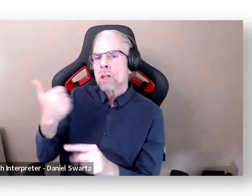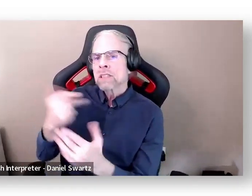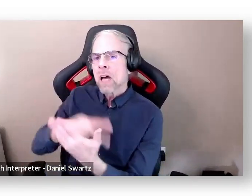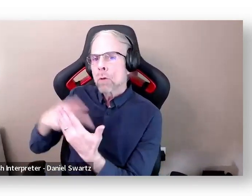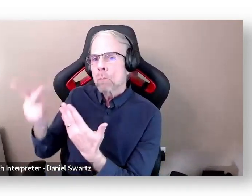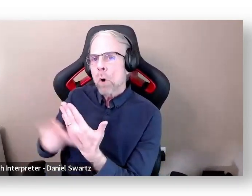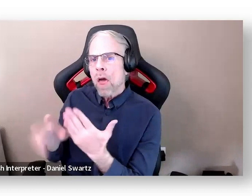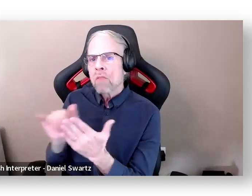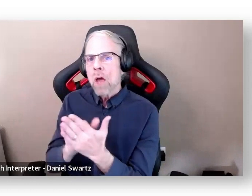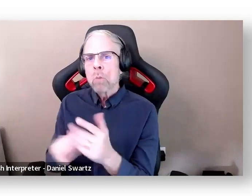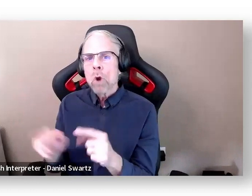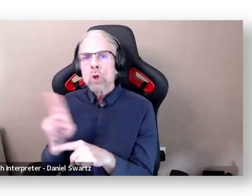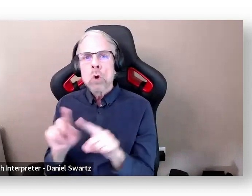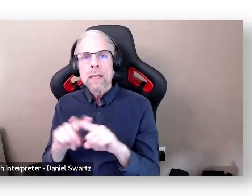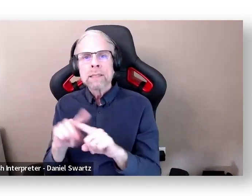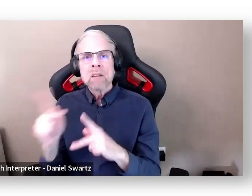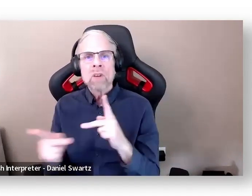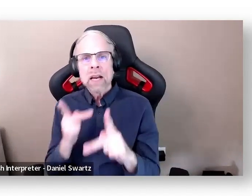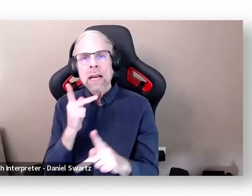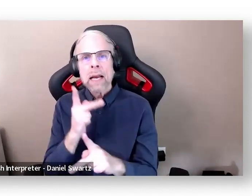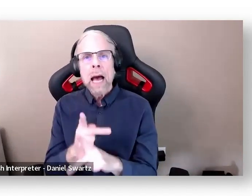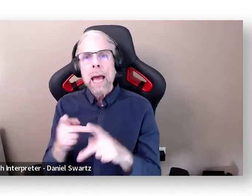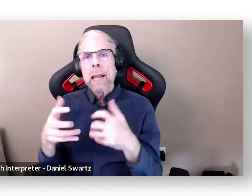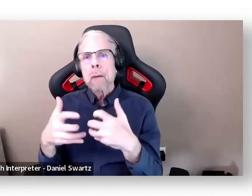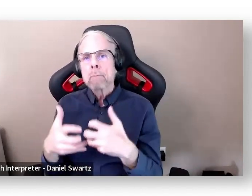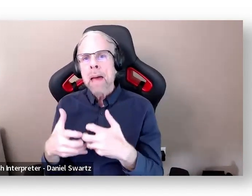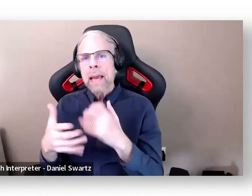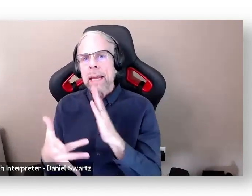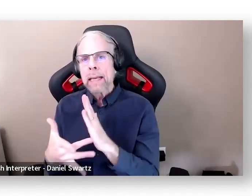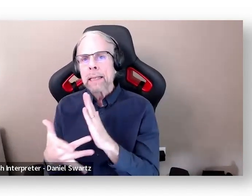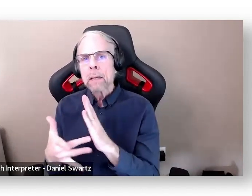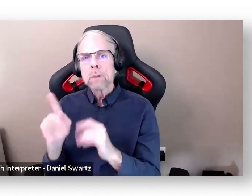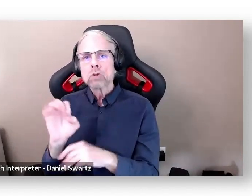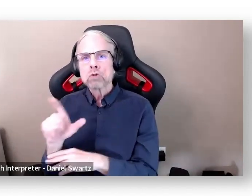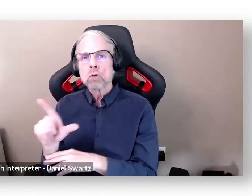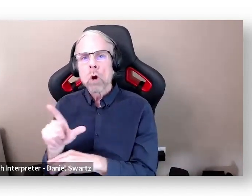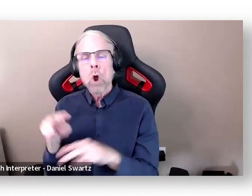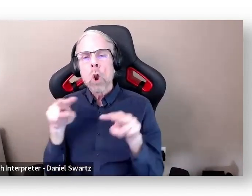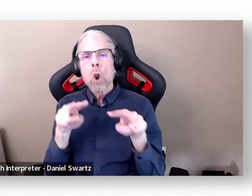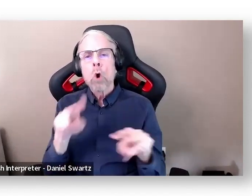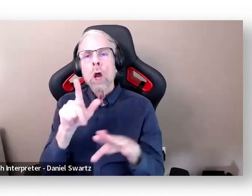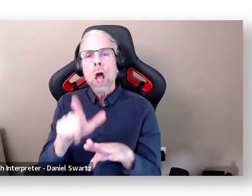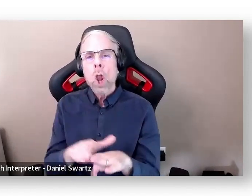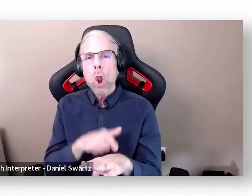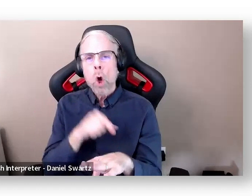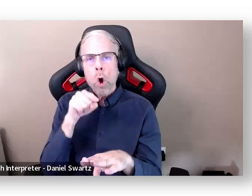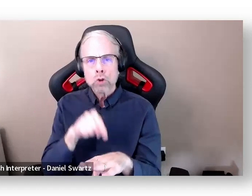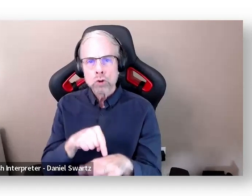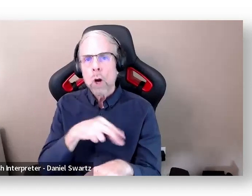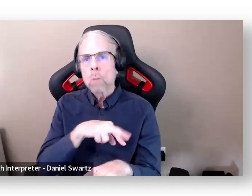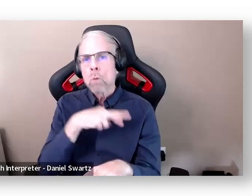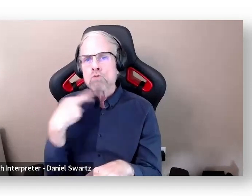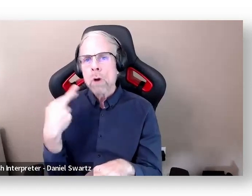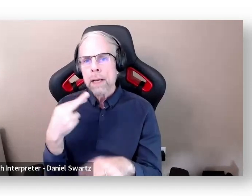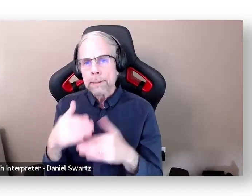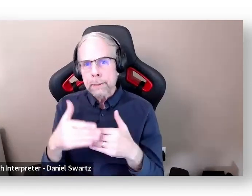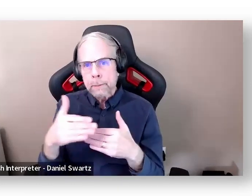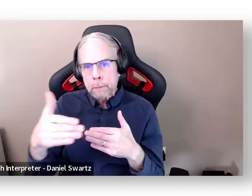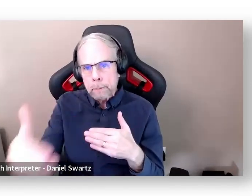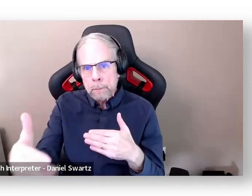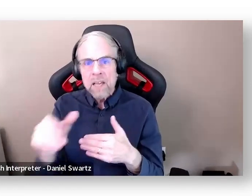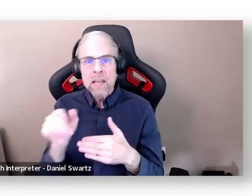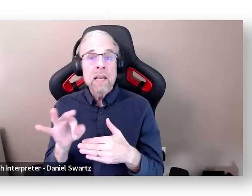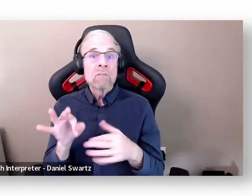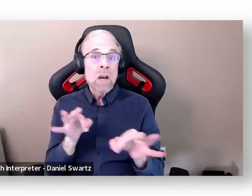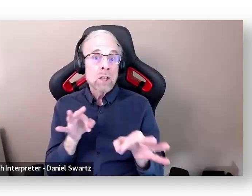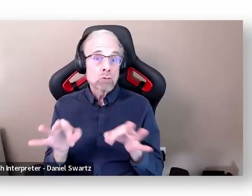clima. Pero también hay otros programas que usamos que usan diferentes mecanismos. Estamos mirando riesgos a